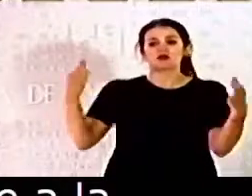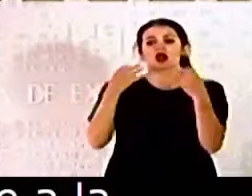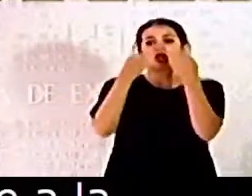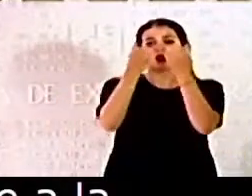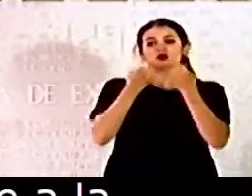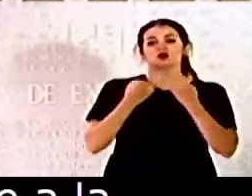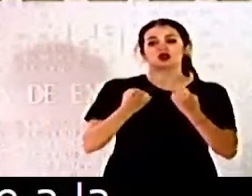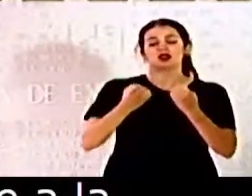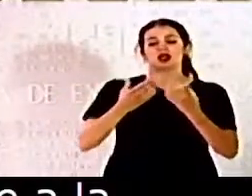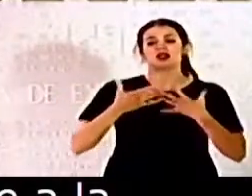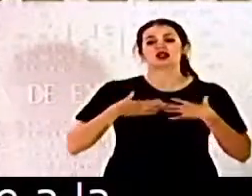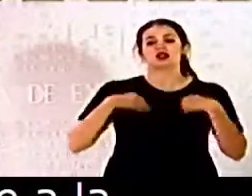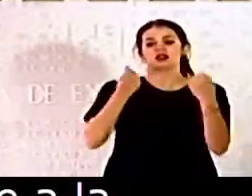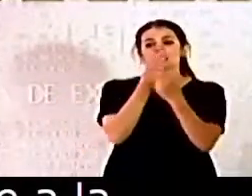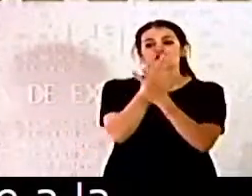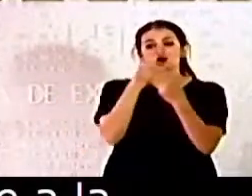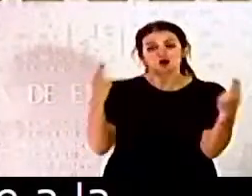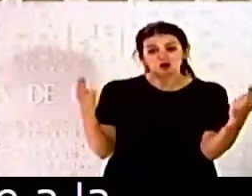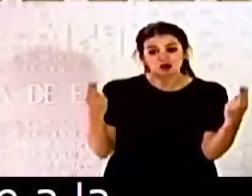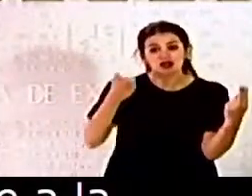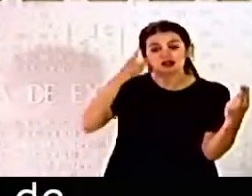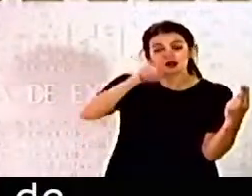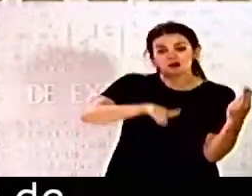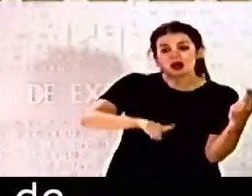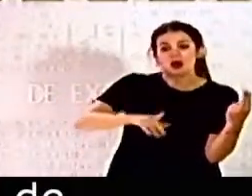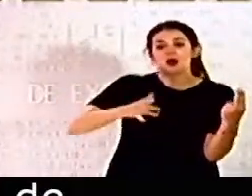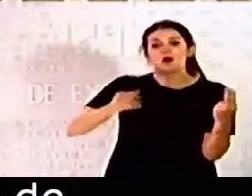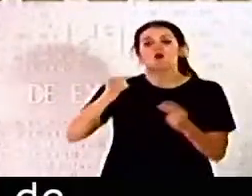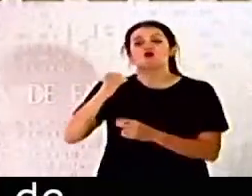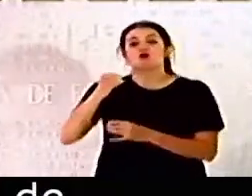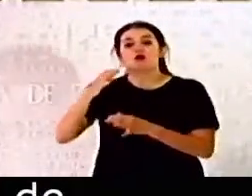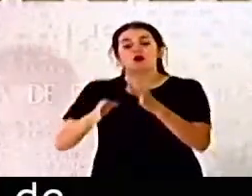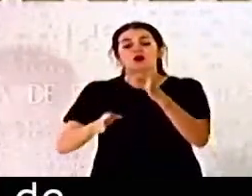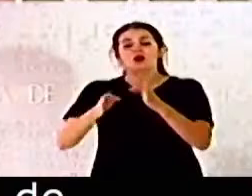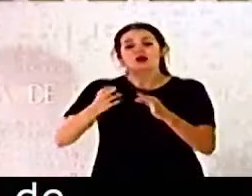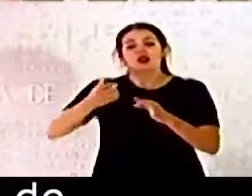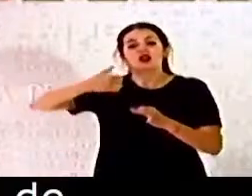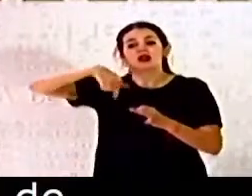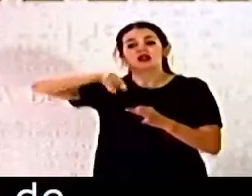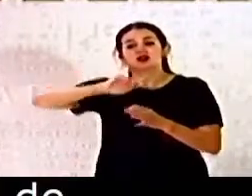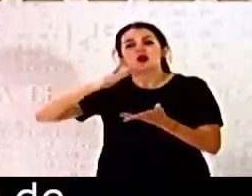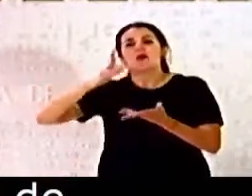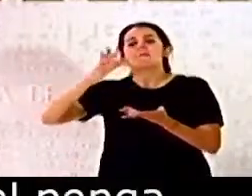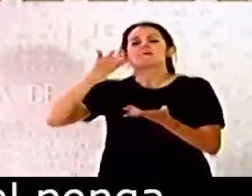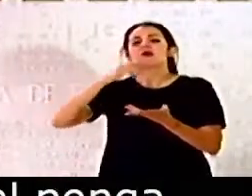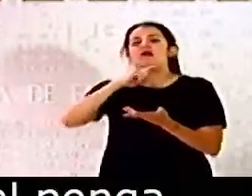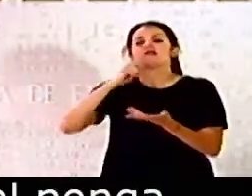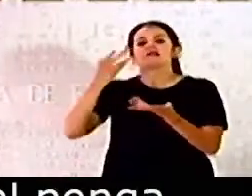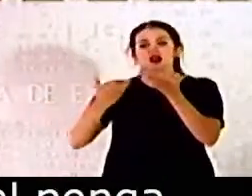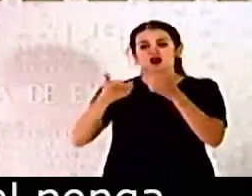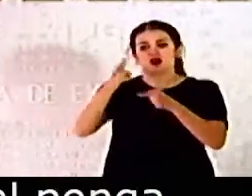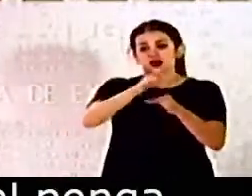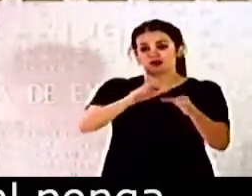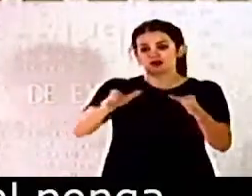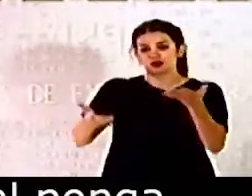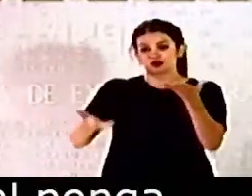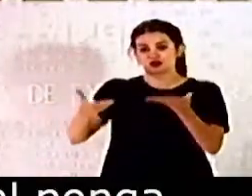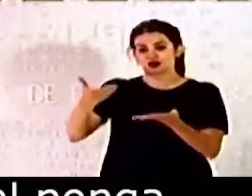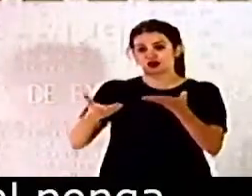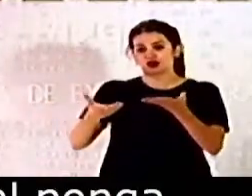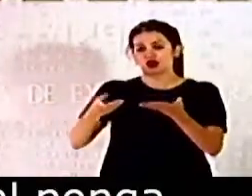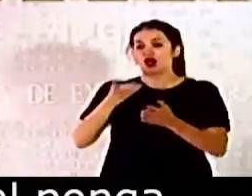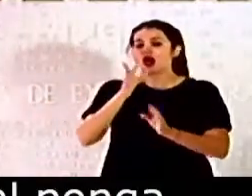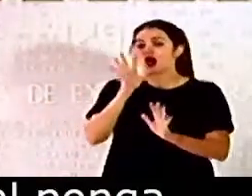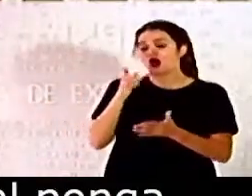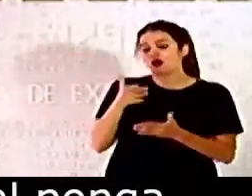pública, el Poder Judicial ponga también en la balanza los derechos de las personas. Ahora está el derecho